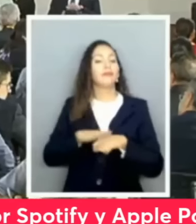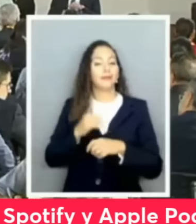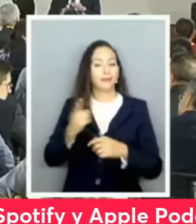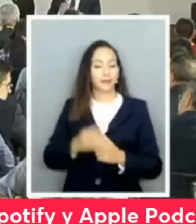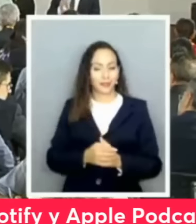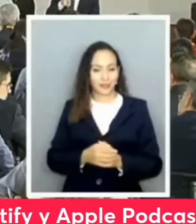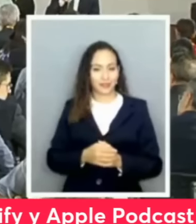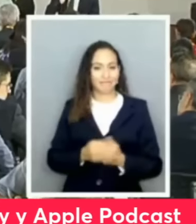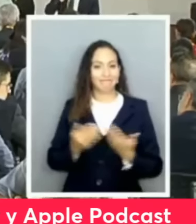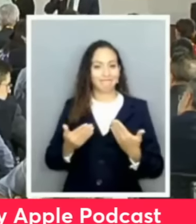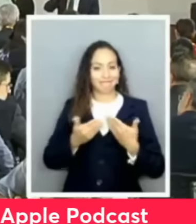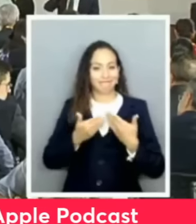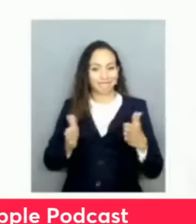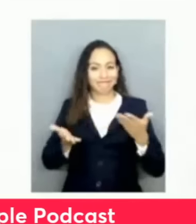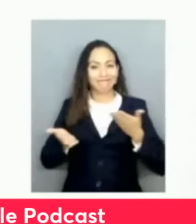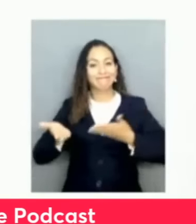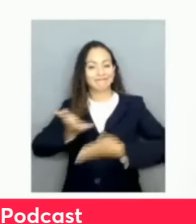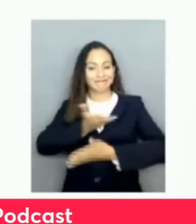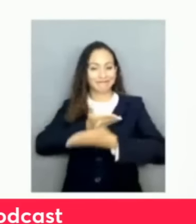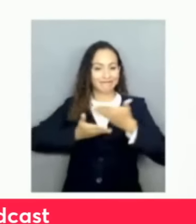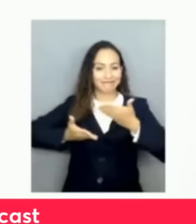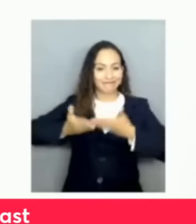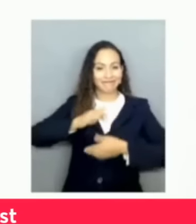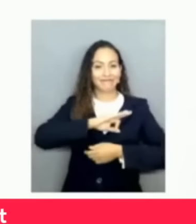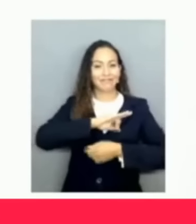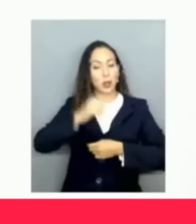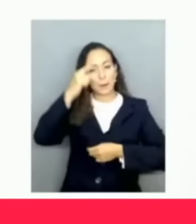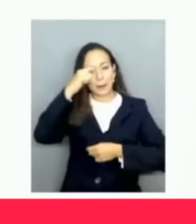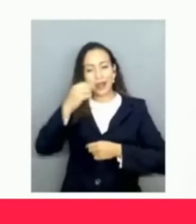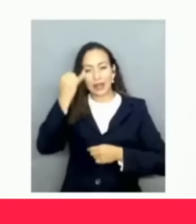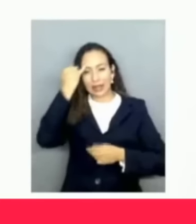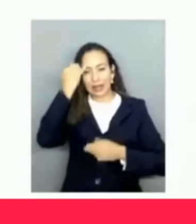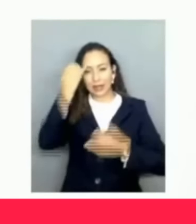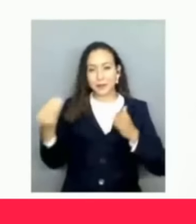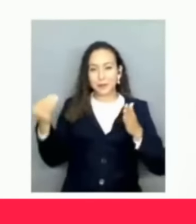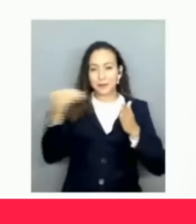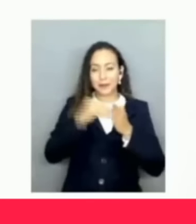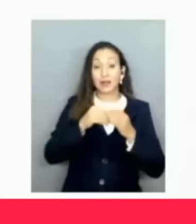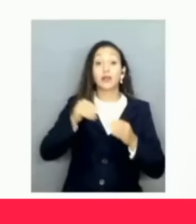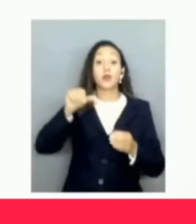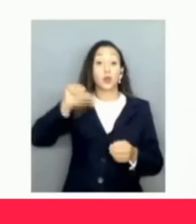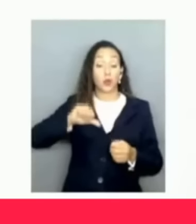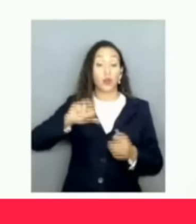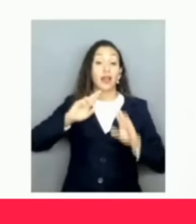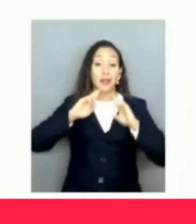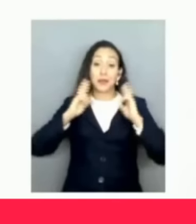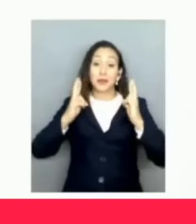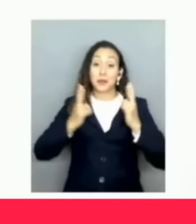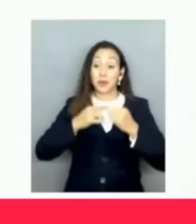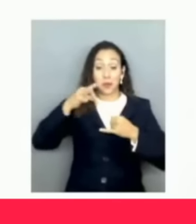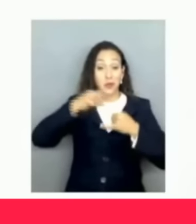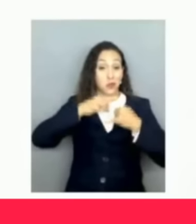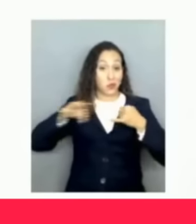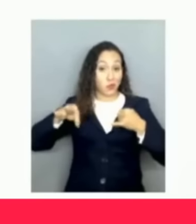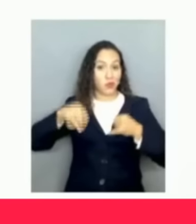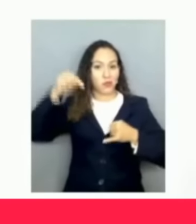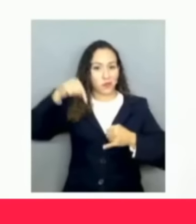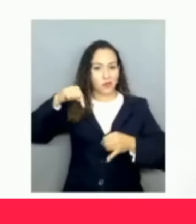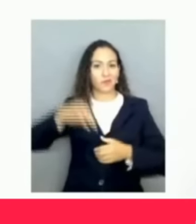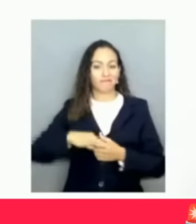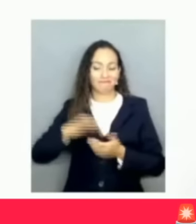y permitirnos desarrollar este último encuentro en en estas